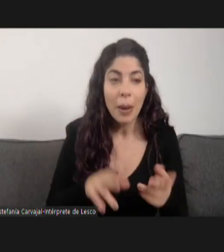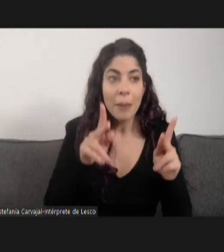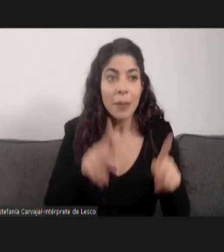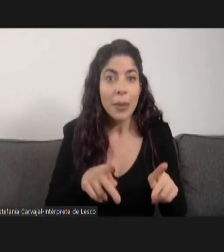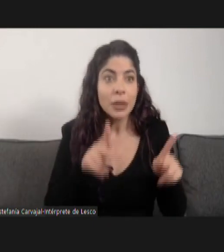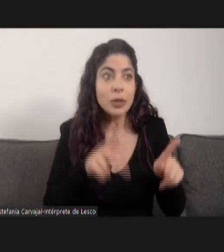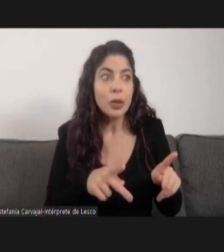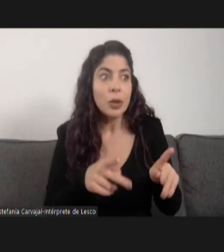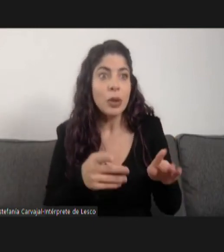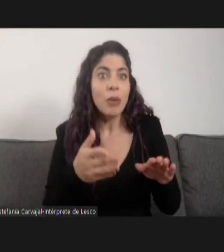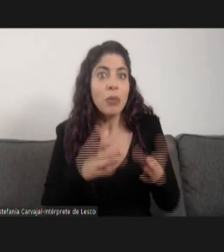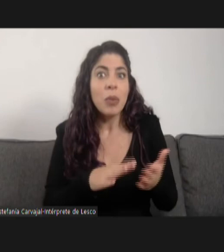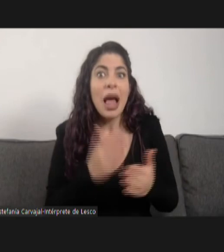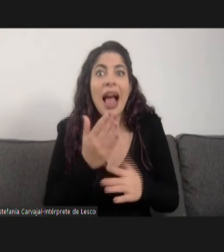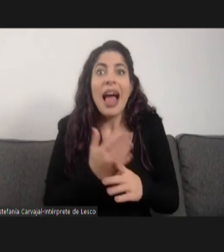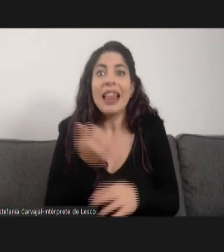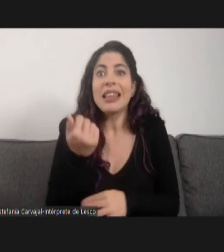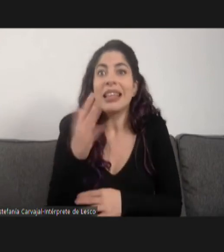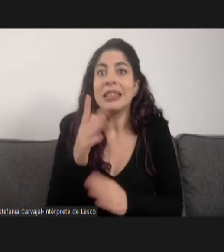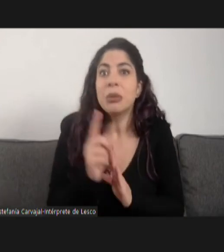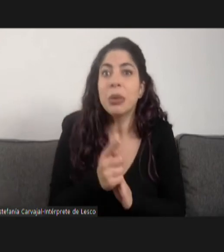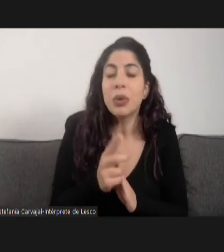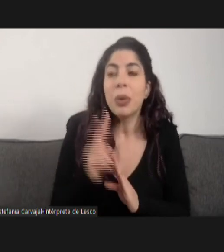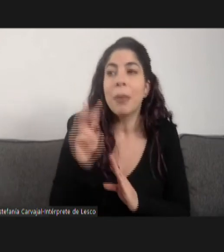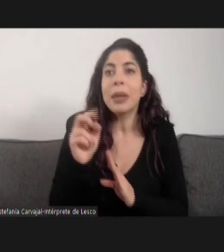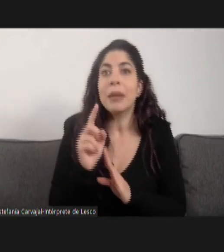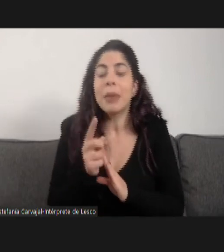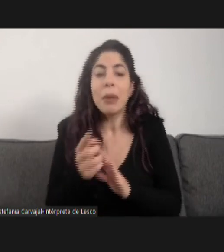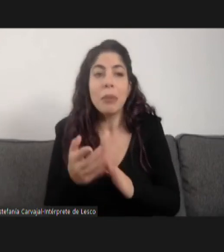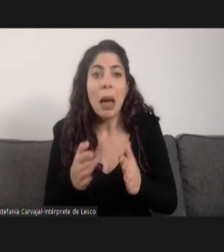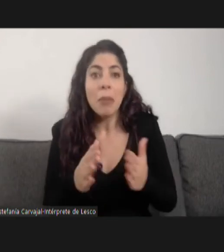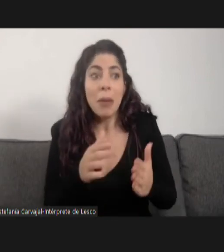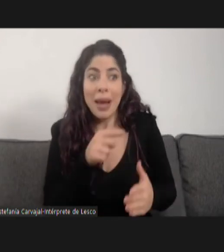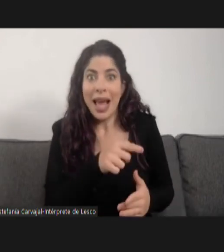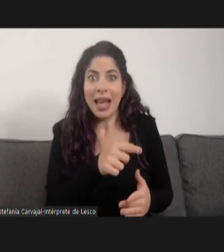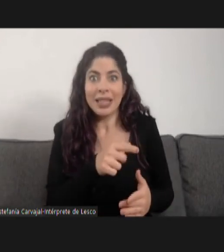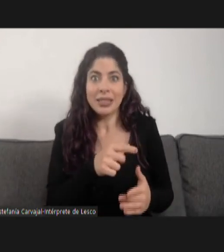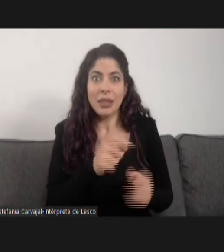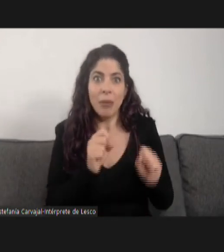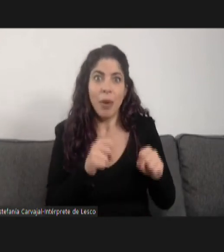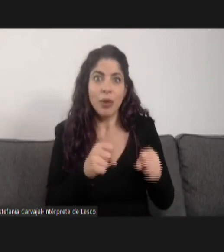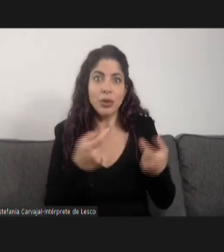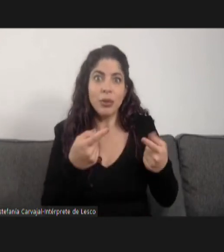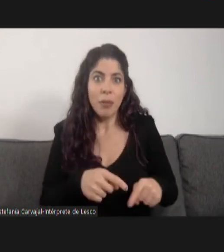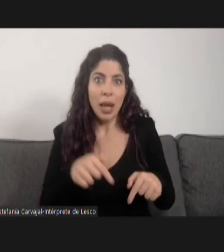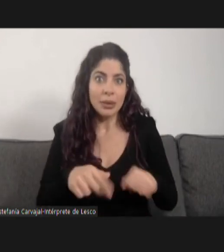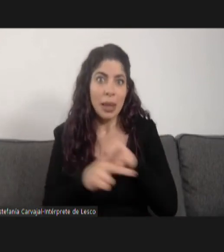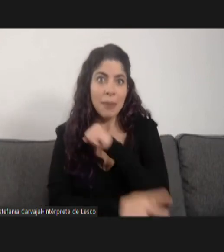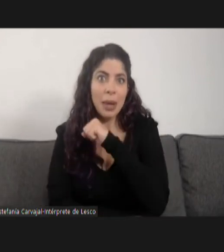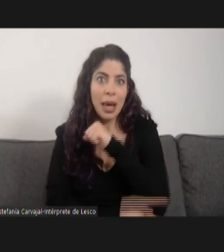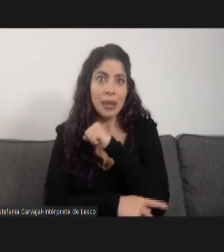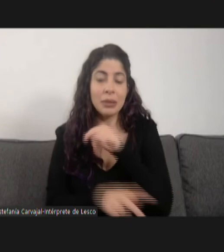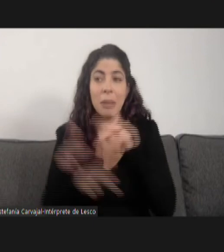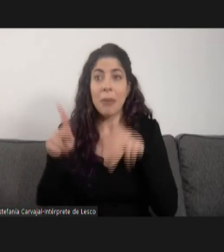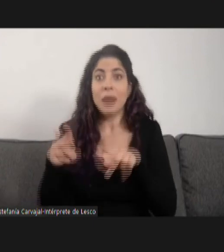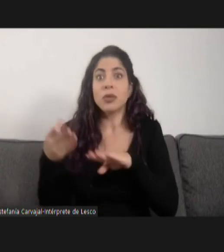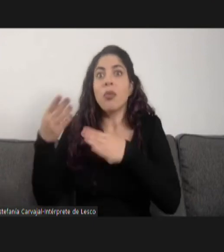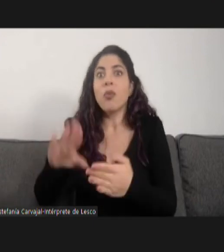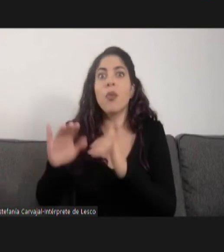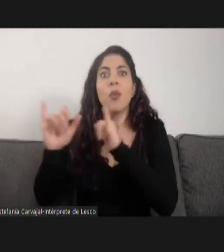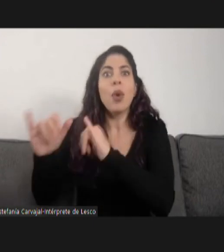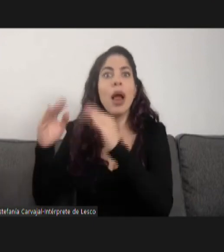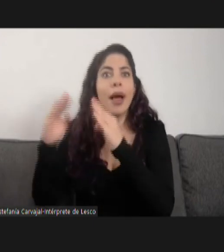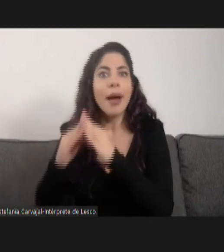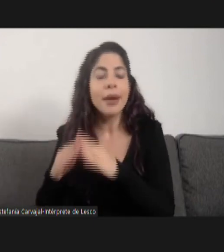fallecen cada 15 minutos, cada 20 minutos, ese escenario no está lejos de que llegue a ocurrir en nuestro país. Personas que empiecen a morir en sus hogares, que